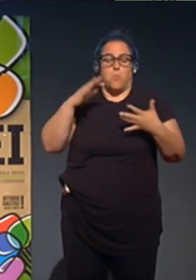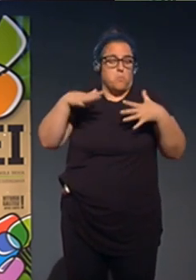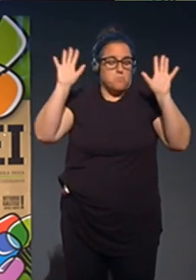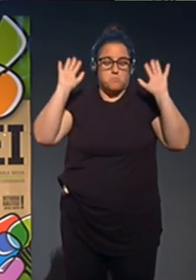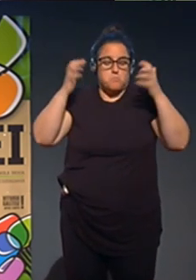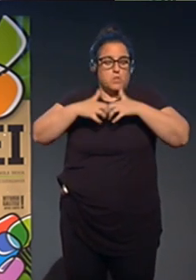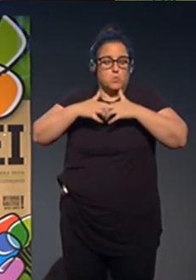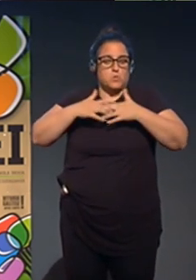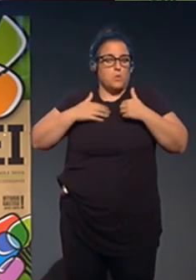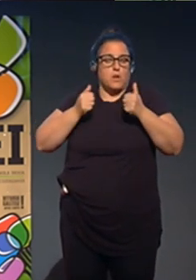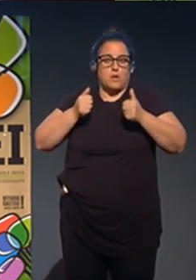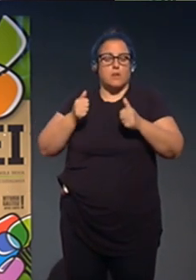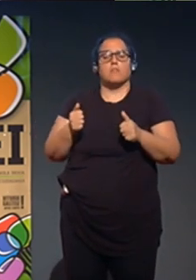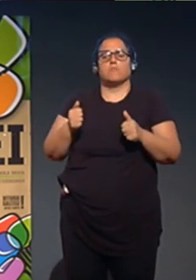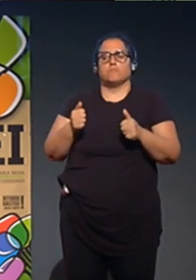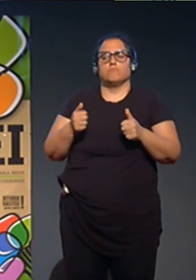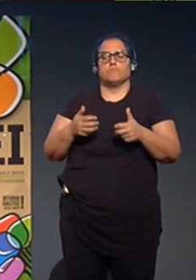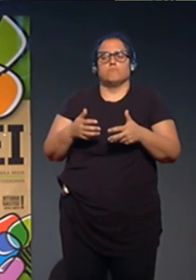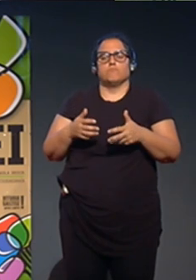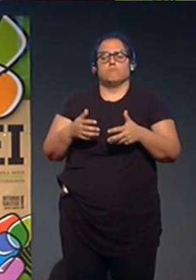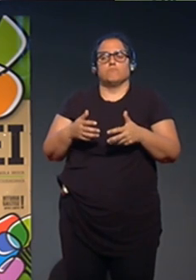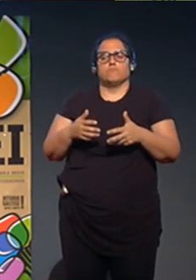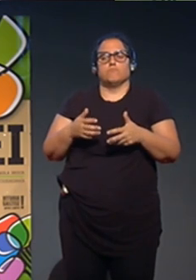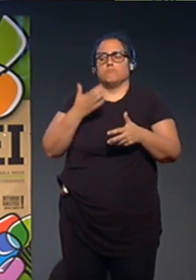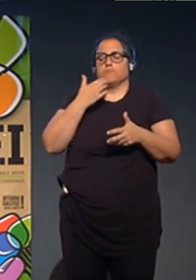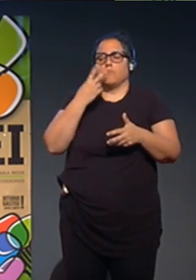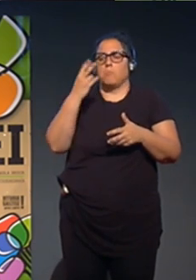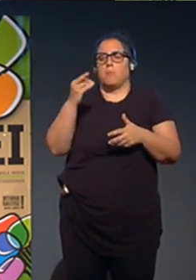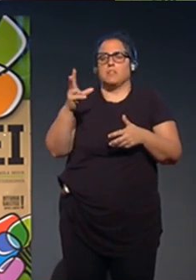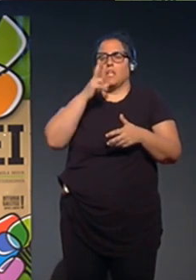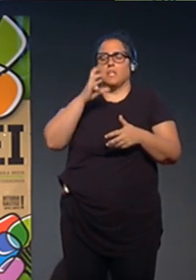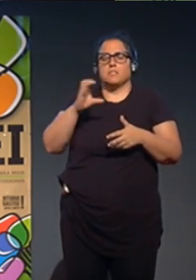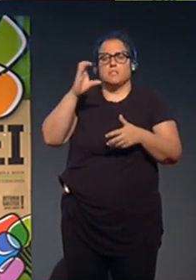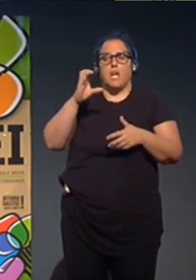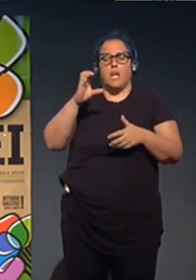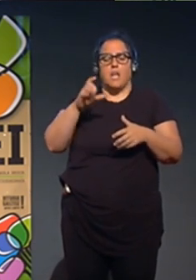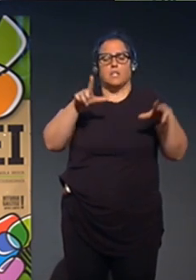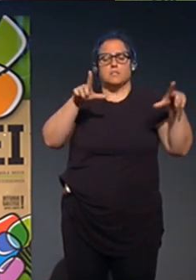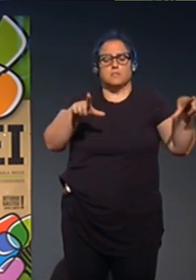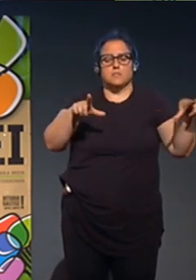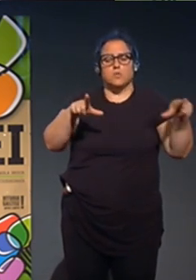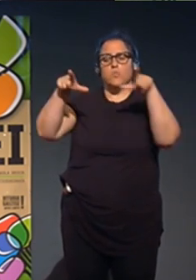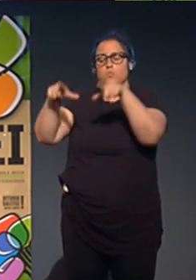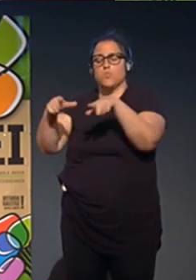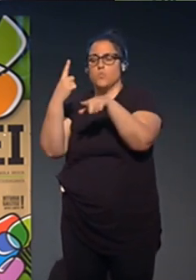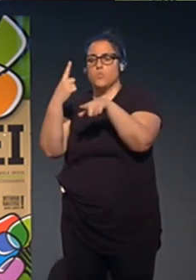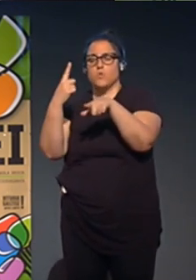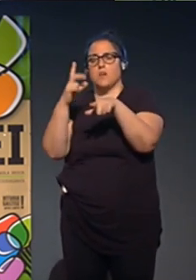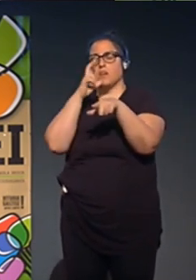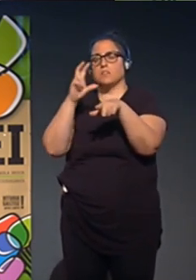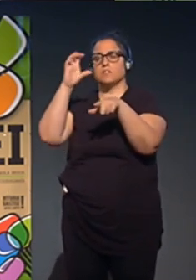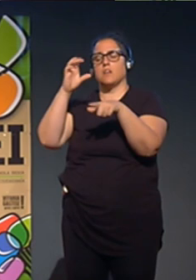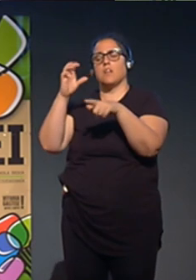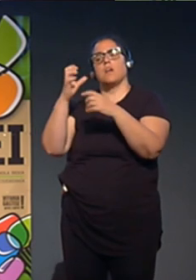industria que tiene una extensión de 20 hectáreas Pues en una de las hectáreas cultiva energía y